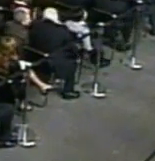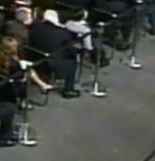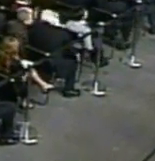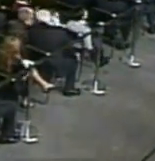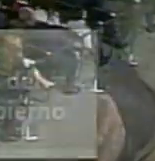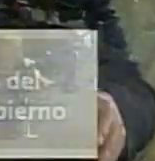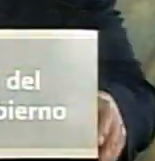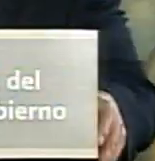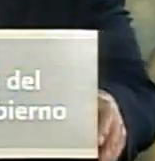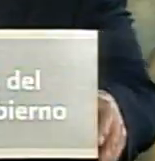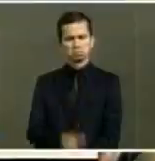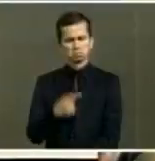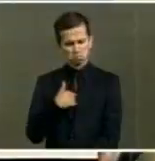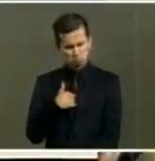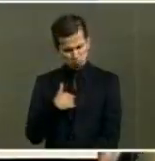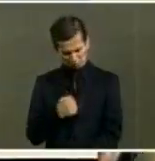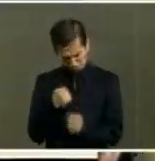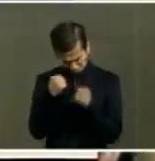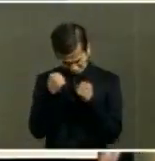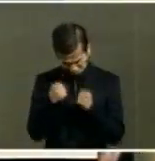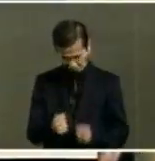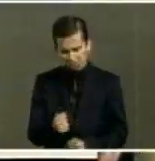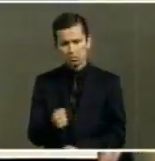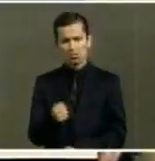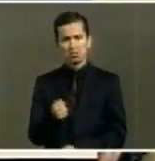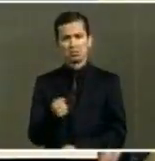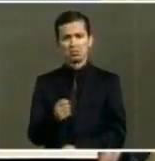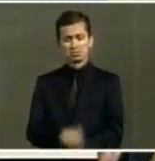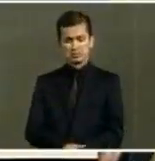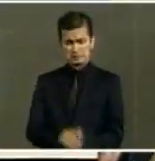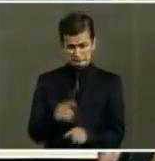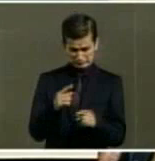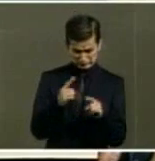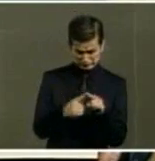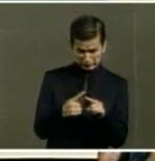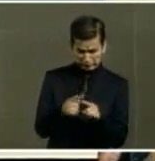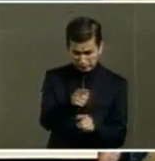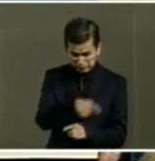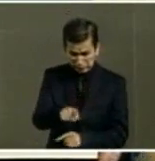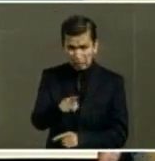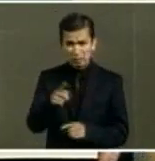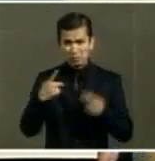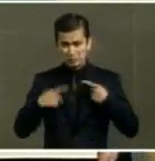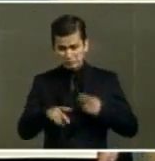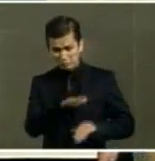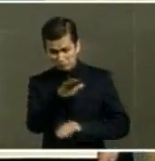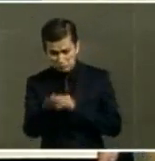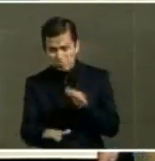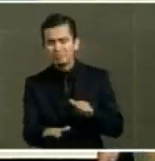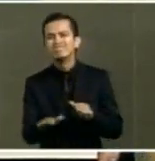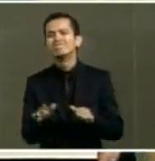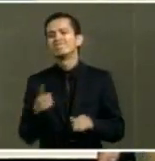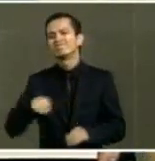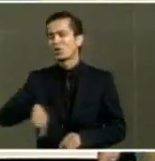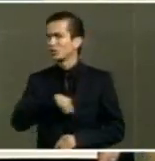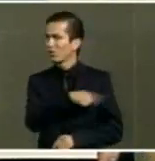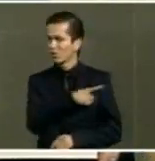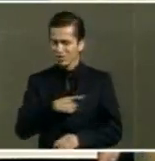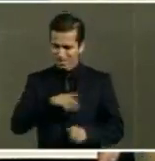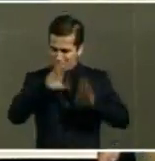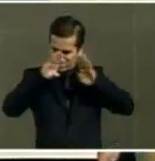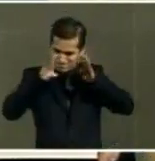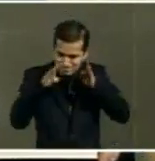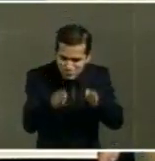Tengo la profunda convicción de que las víctimas deben ser el centro de nuestra atención. Y por